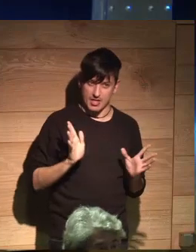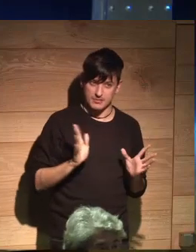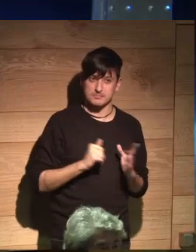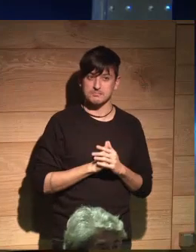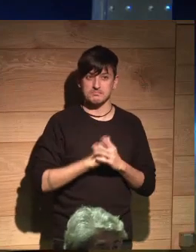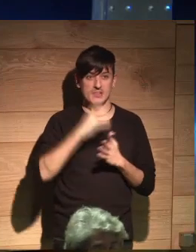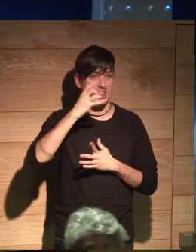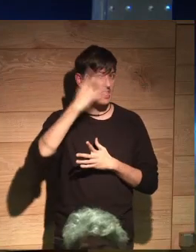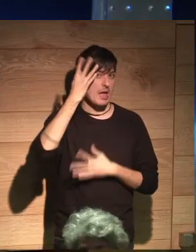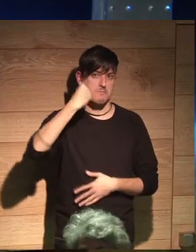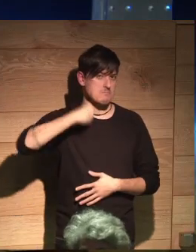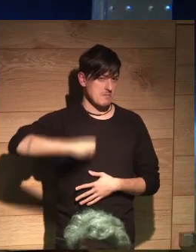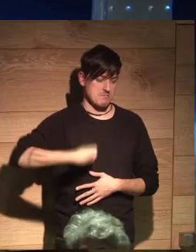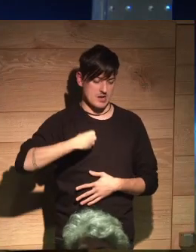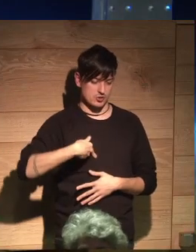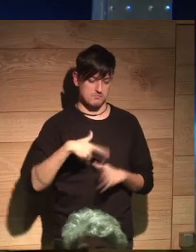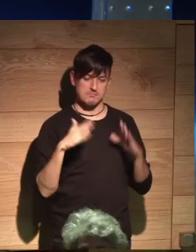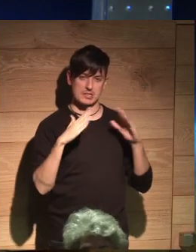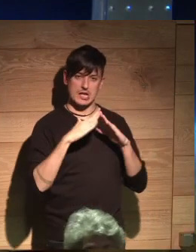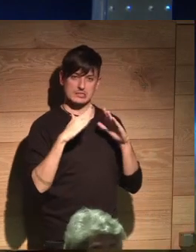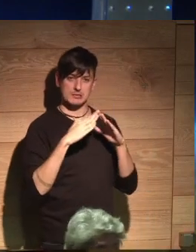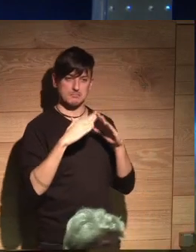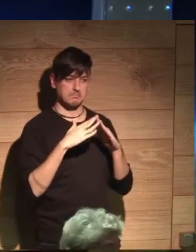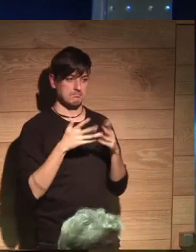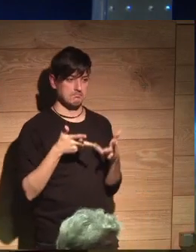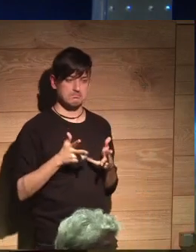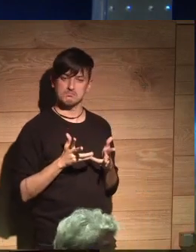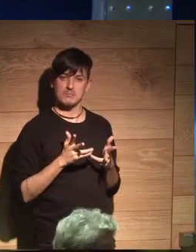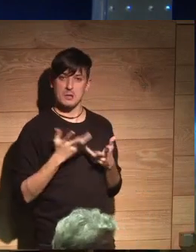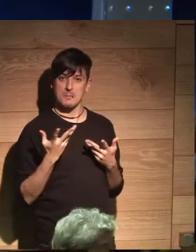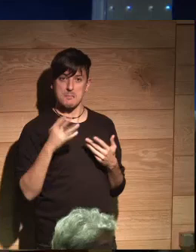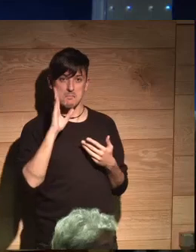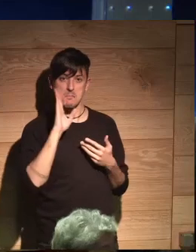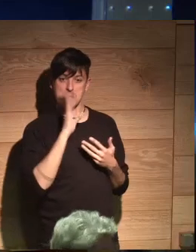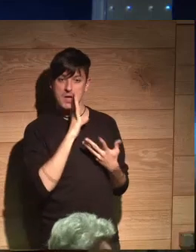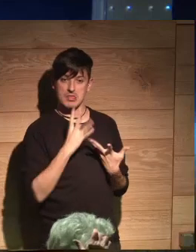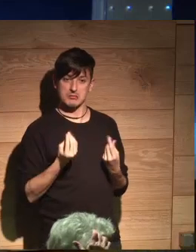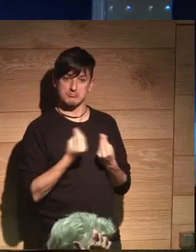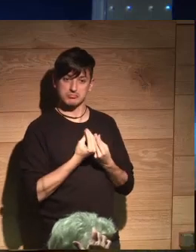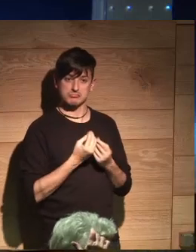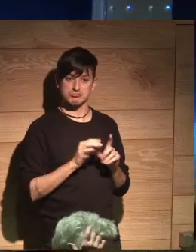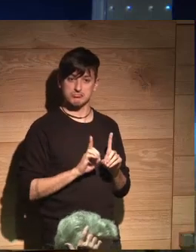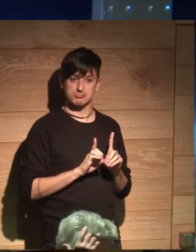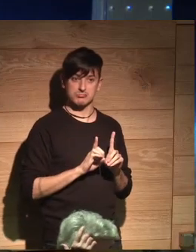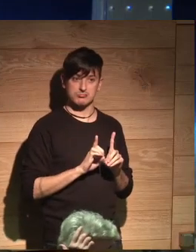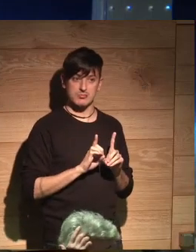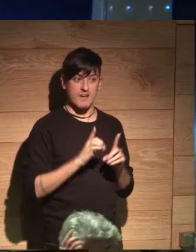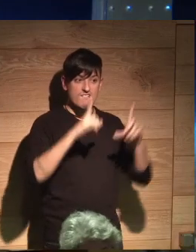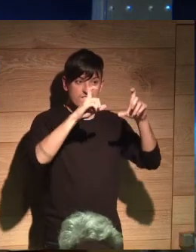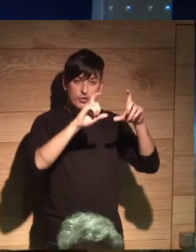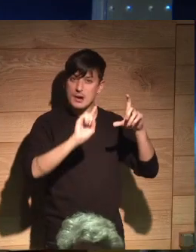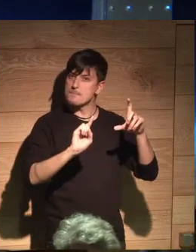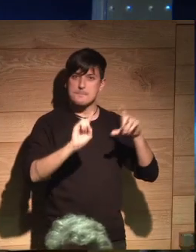la idea es exactamente la misma. Yo estaba en mi casa con mi madre y apareció la foto del primer agujero negro